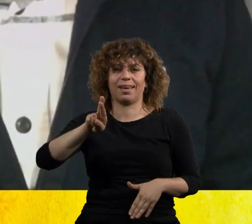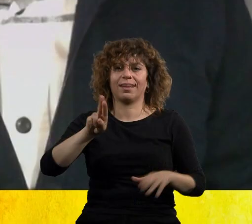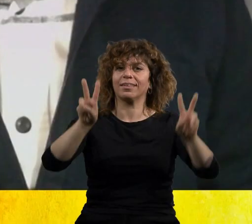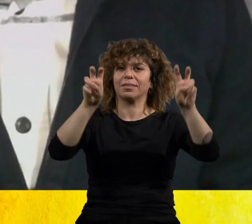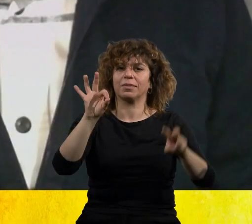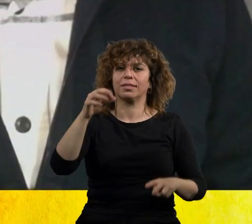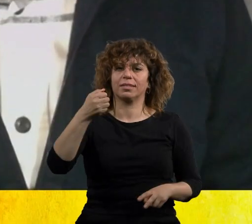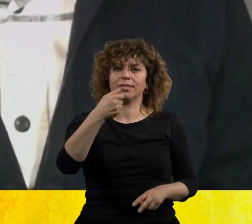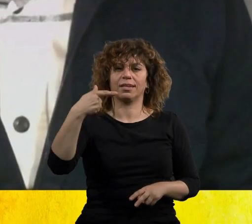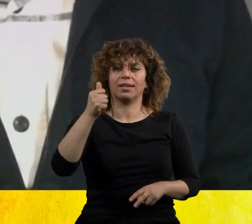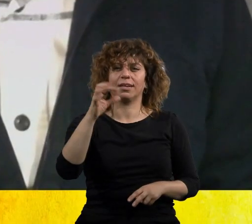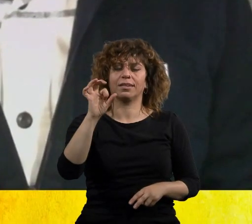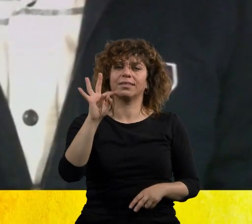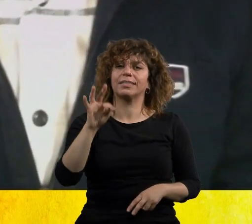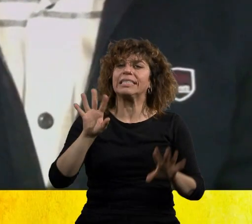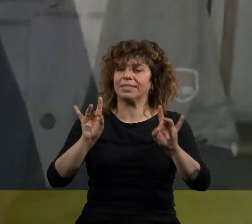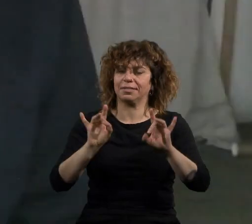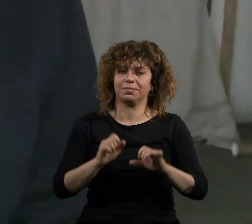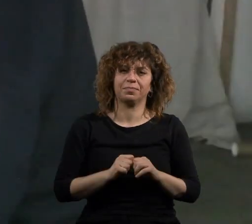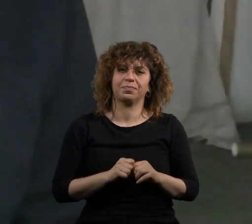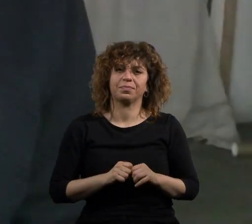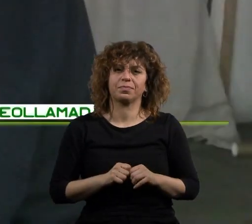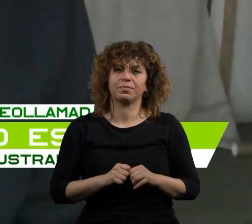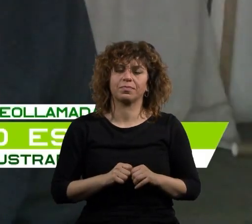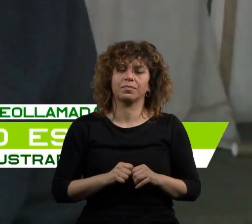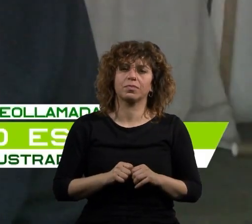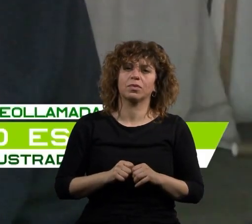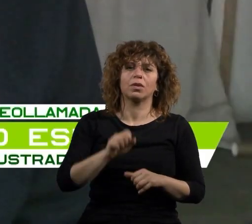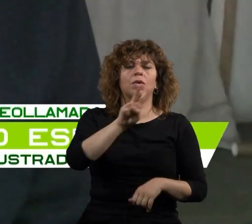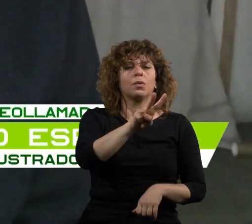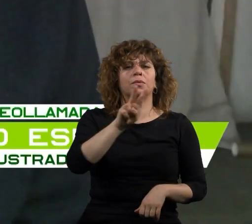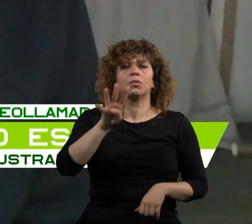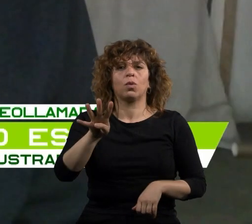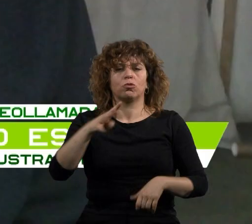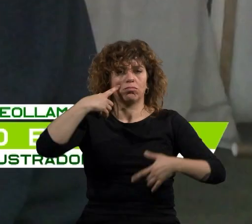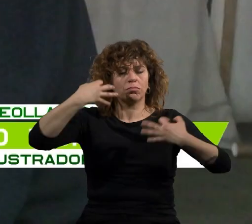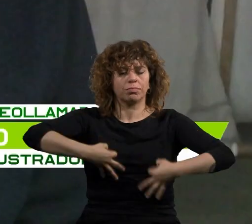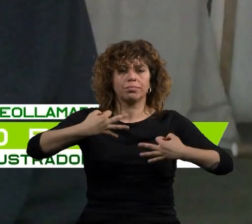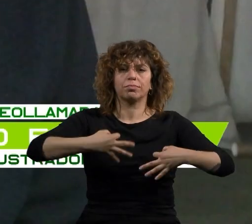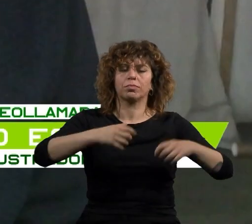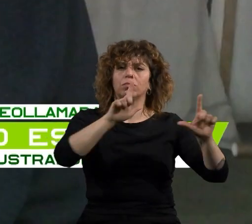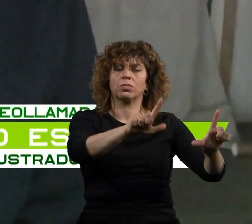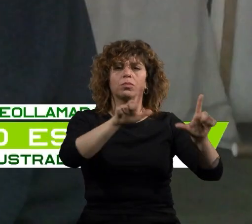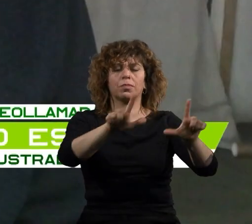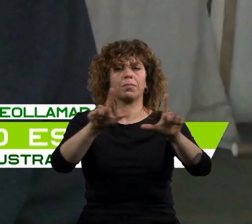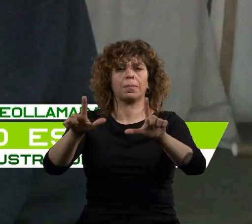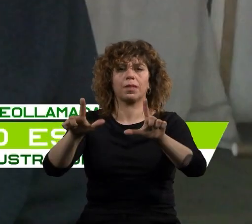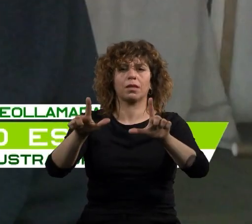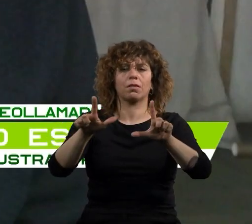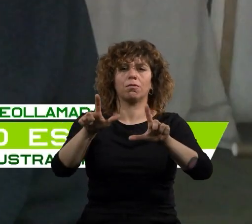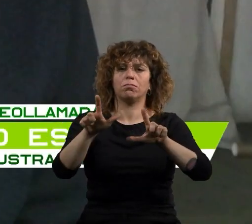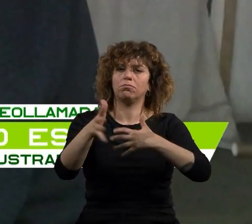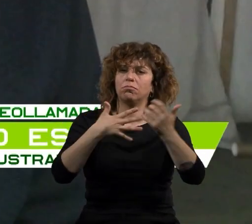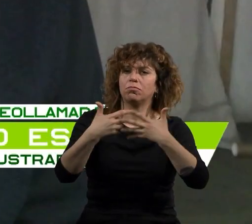Sagasta. Sí. Sí, Pues- son 24 originales hechos